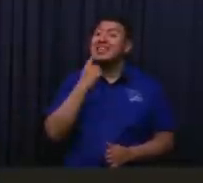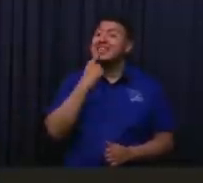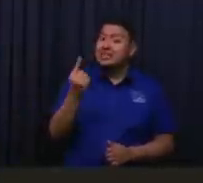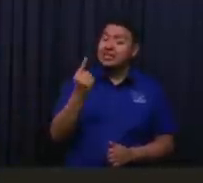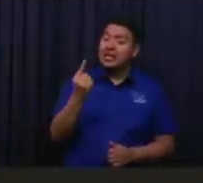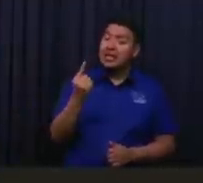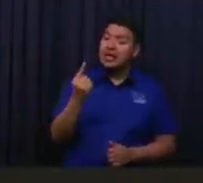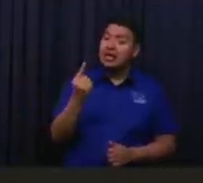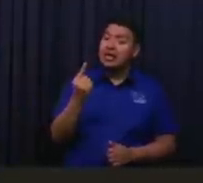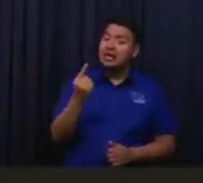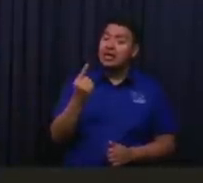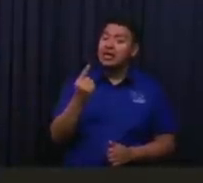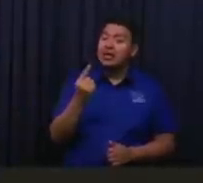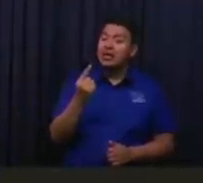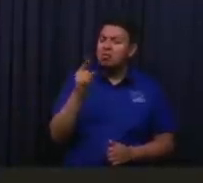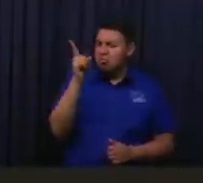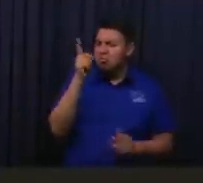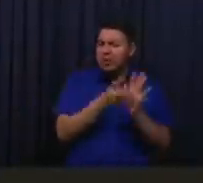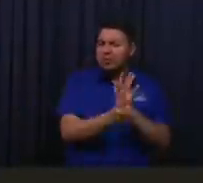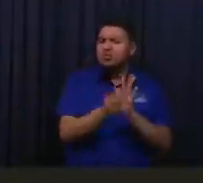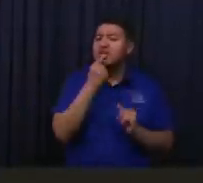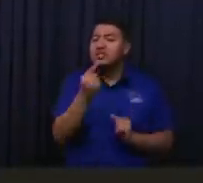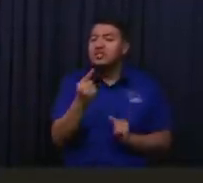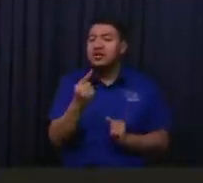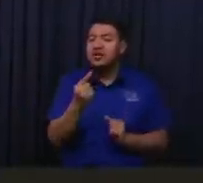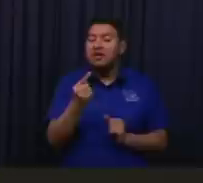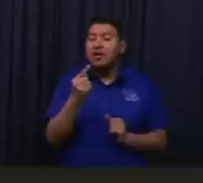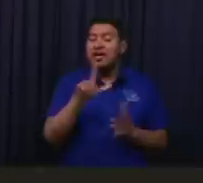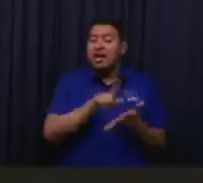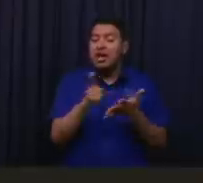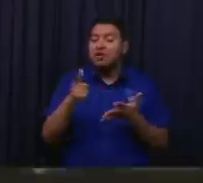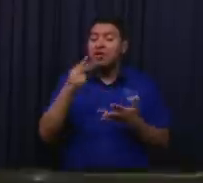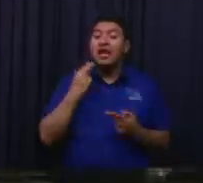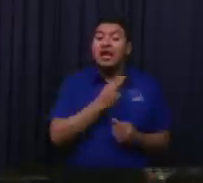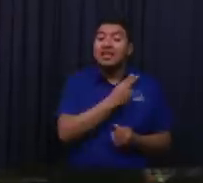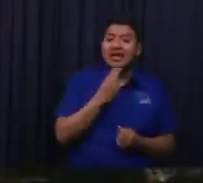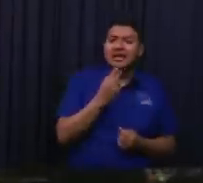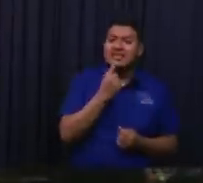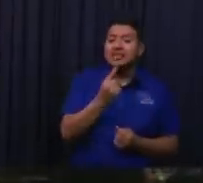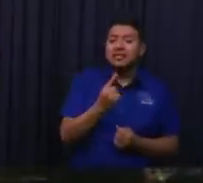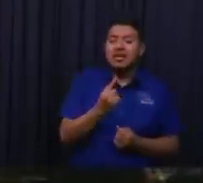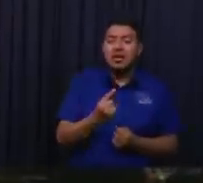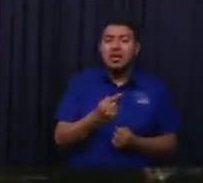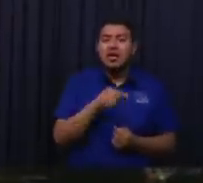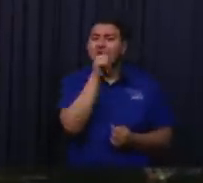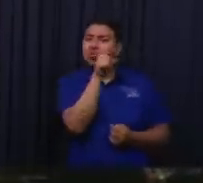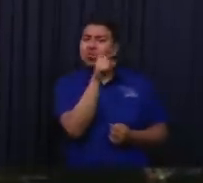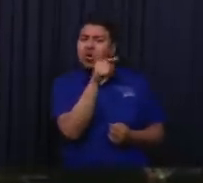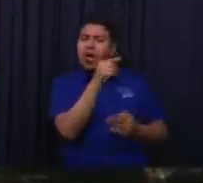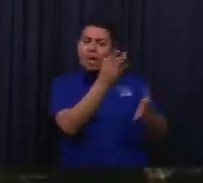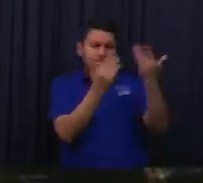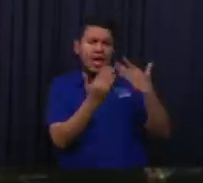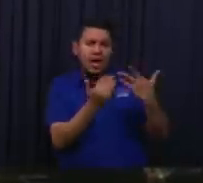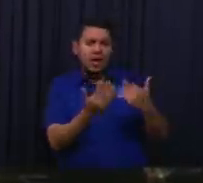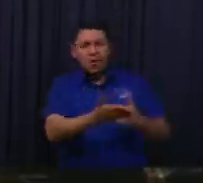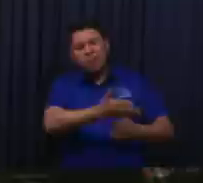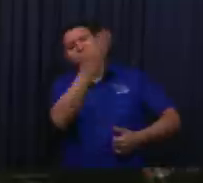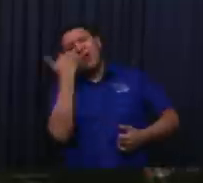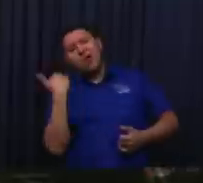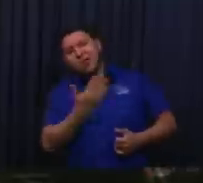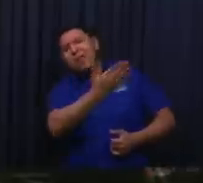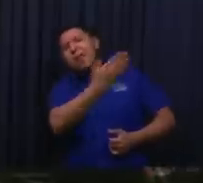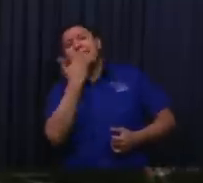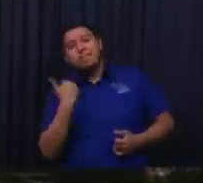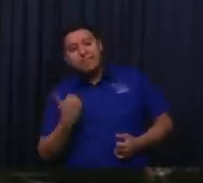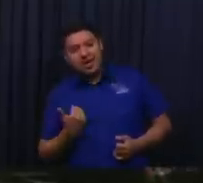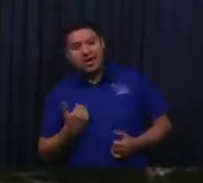vuélvete, vuélvete, vuélvete, oh Sulamita. ¿Qué queréis ver en la Sulamita? Entonces dice algo como